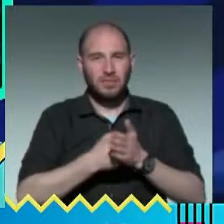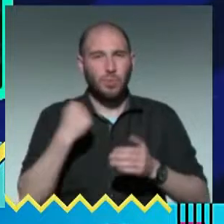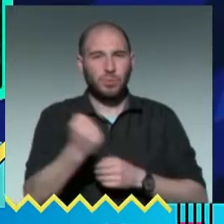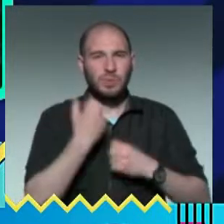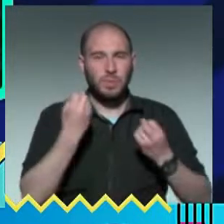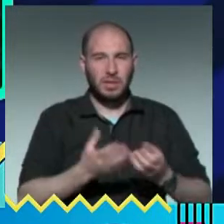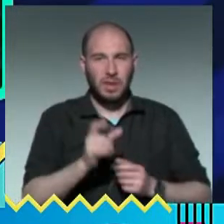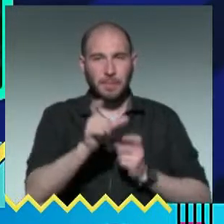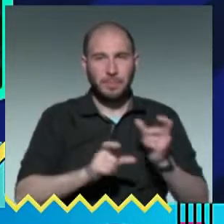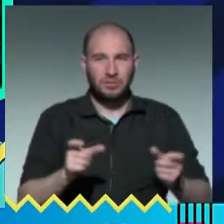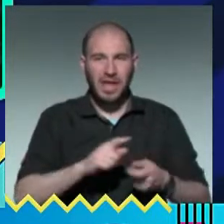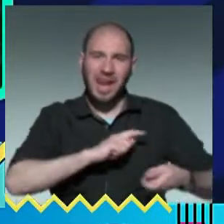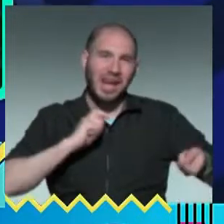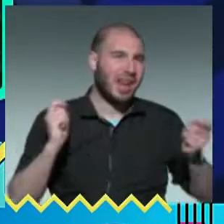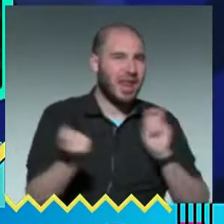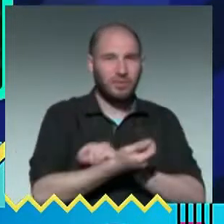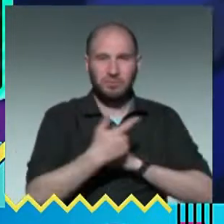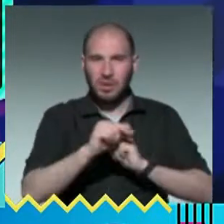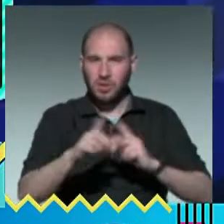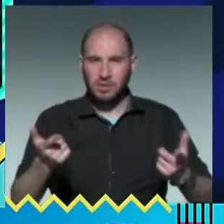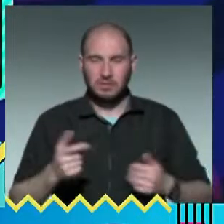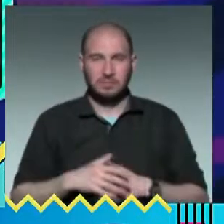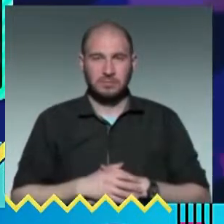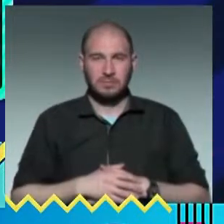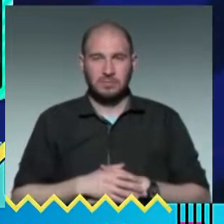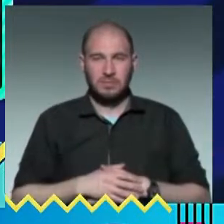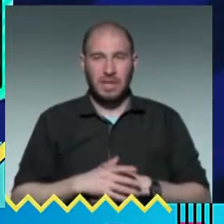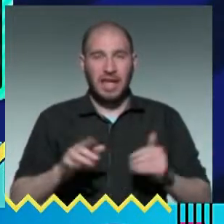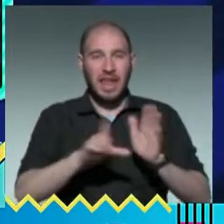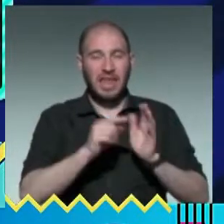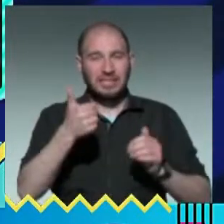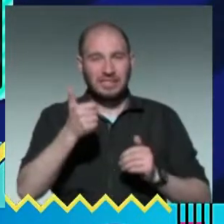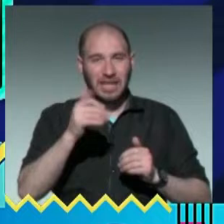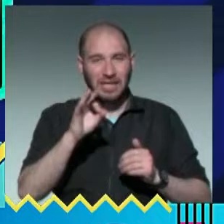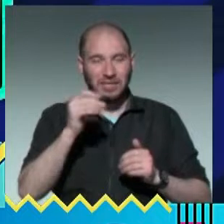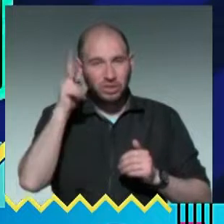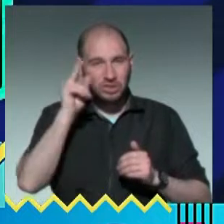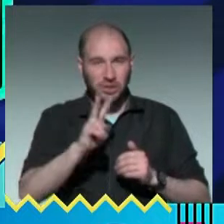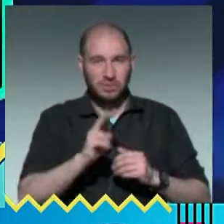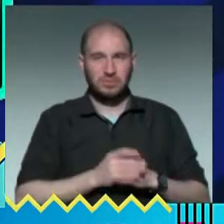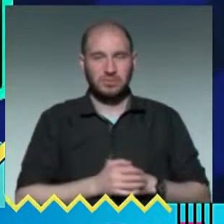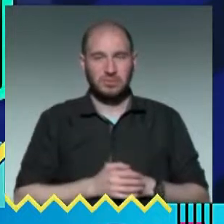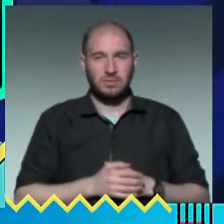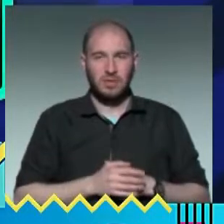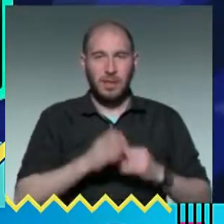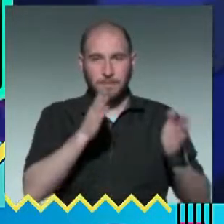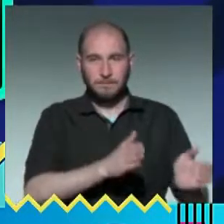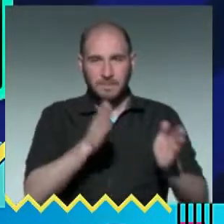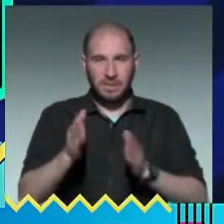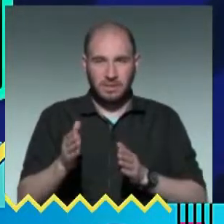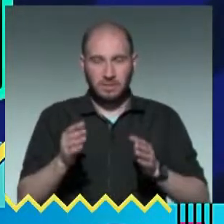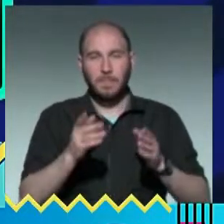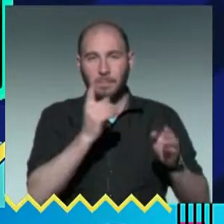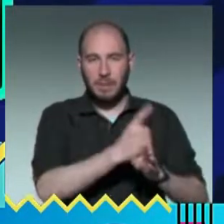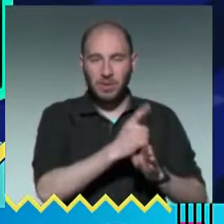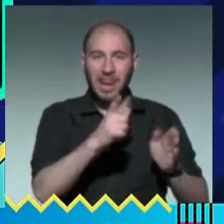porque nadie había encarado una reforma integral de esta ley. La ley 6.082 estaba basada en dos partes, dividida en dos.